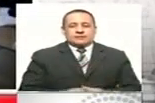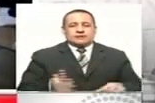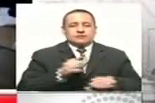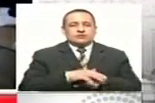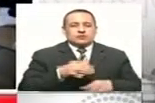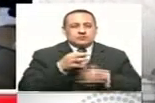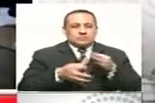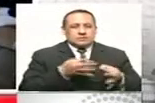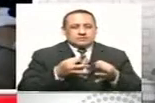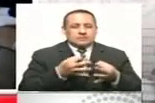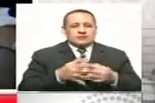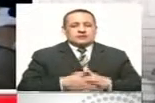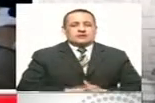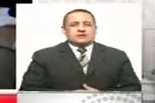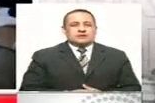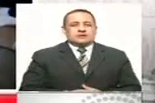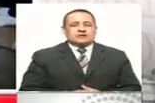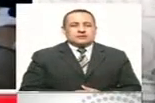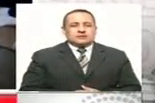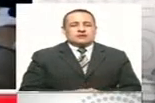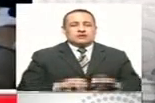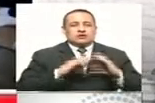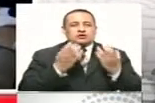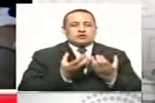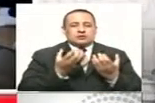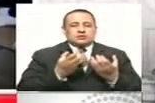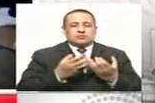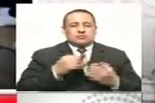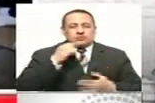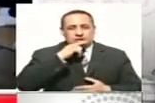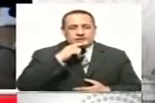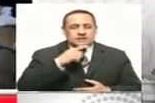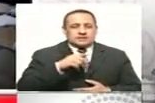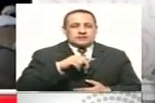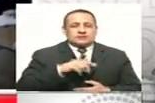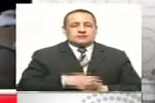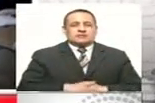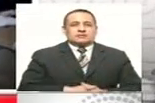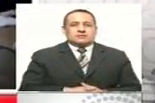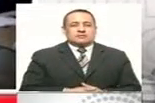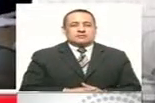decía, creo, la congresista.